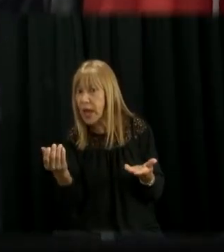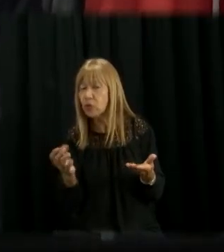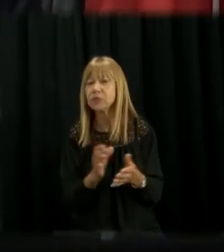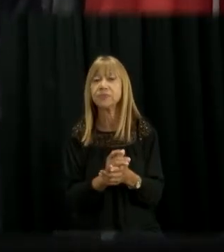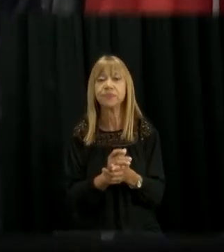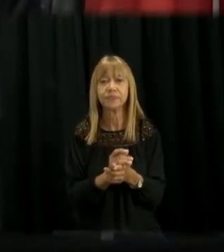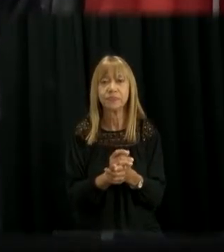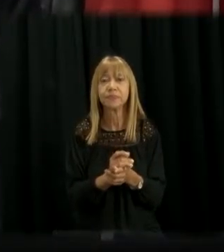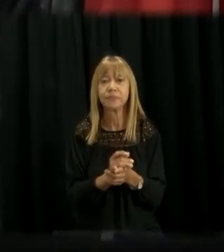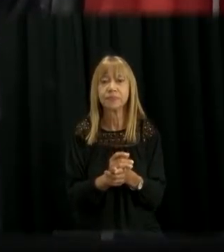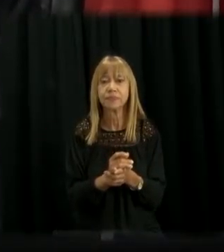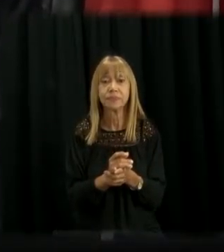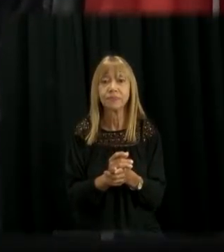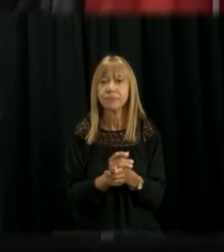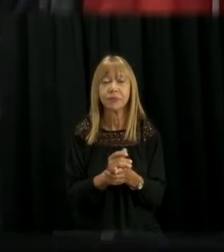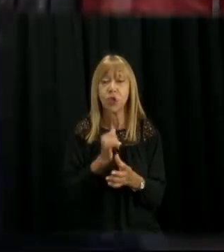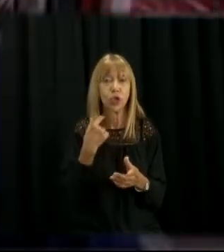quiere cerrar esto,